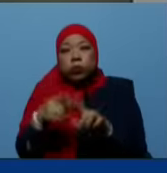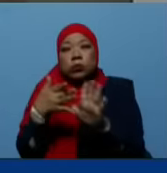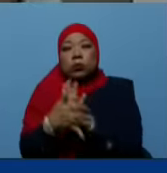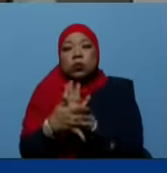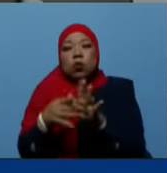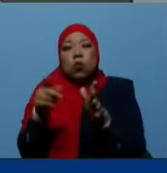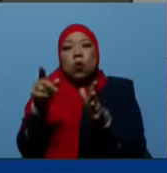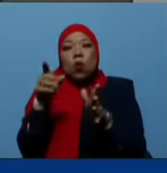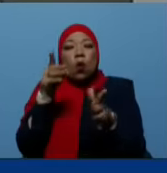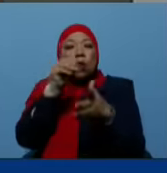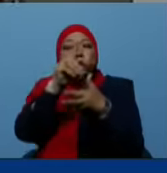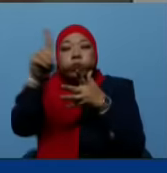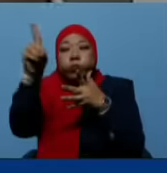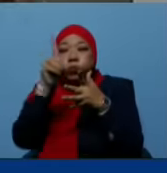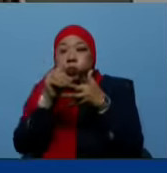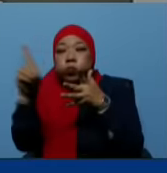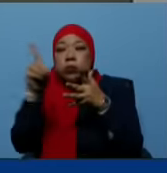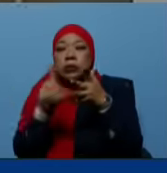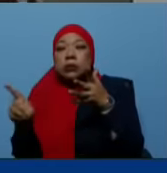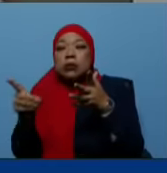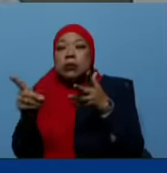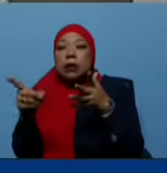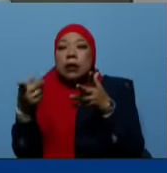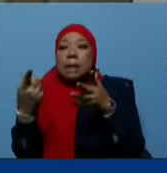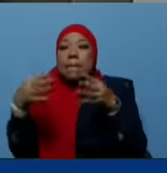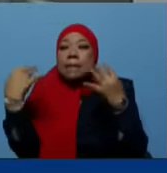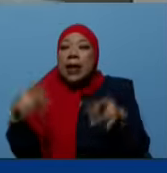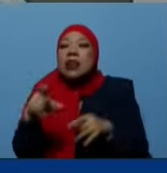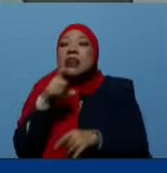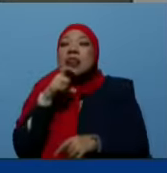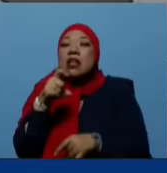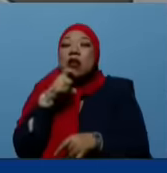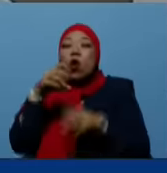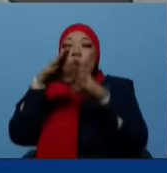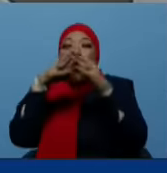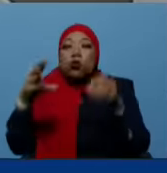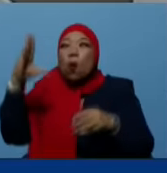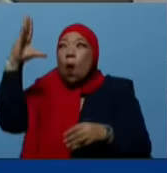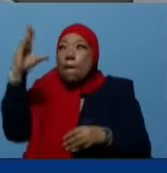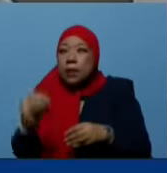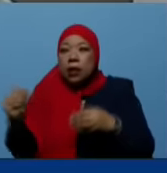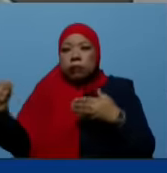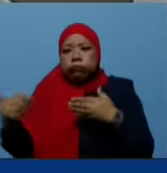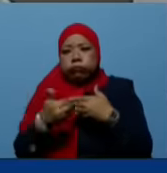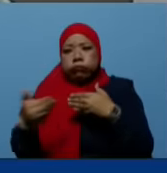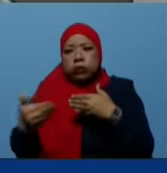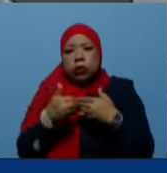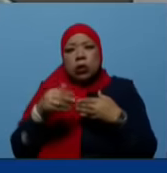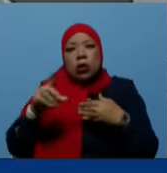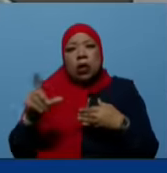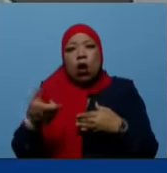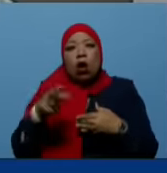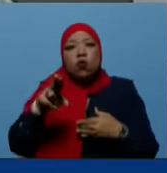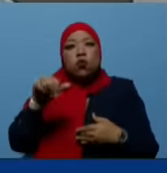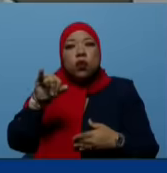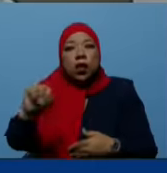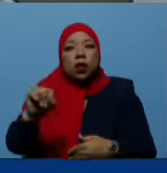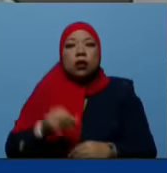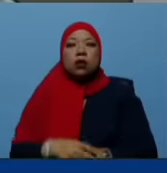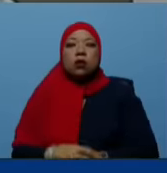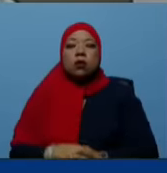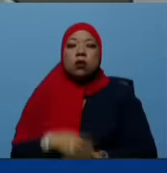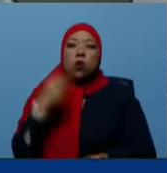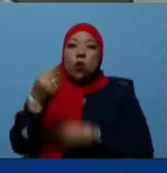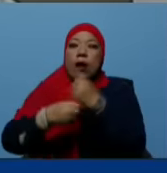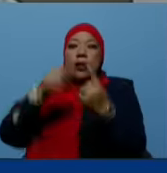me lo escribieron, como el papá y la mamá de todos los ataques que se ha hecho contra Guri, con